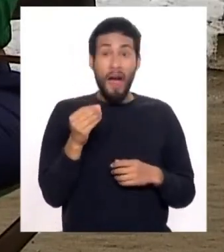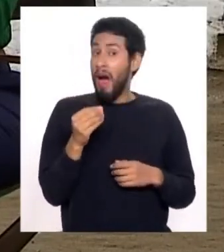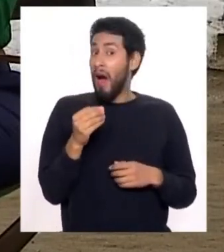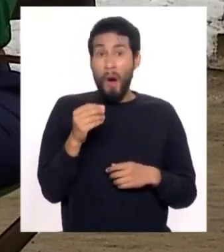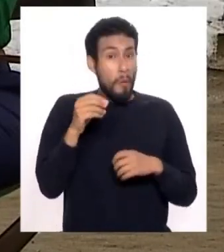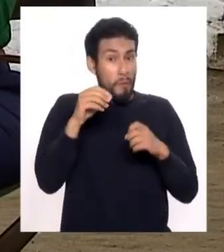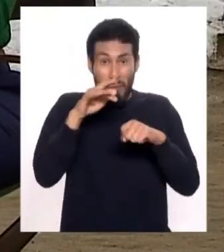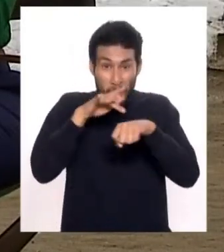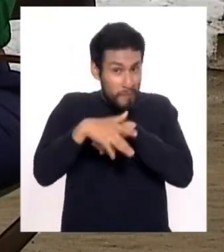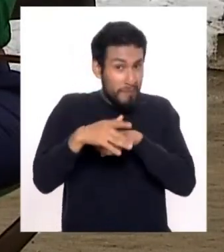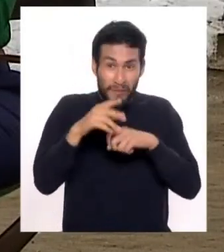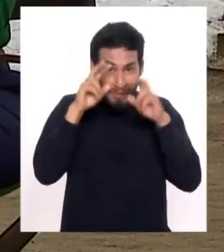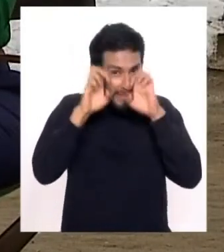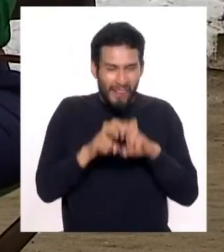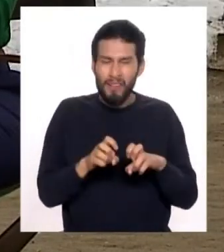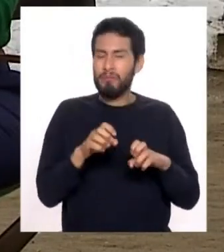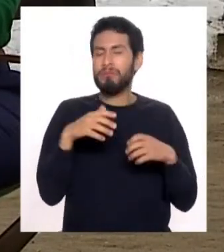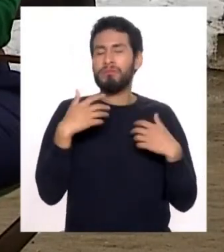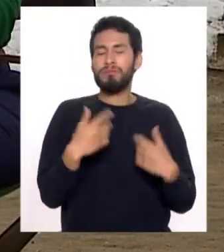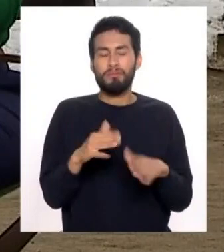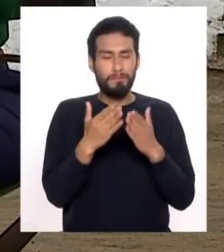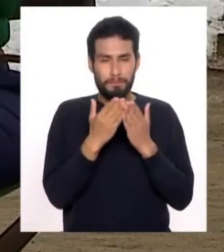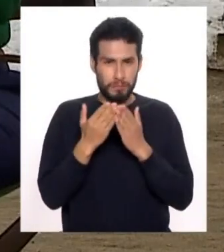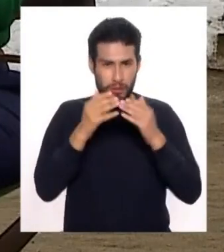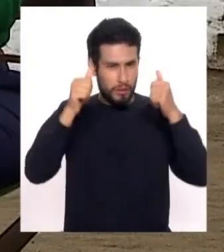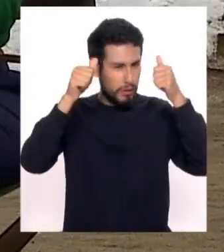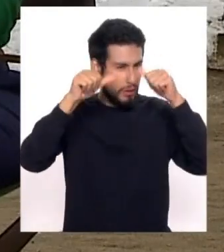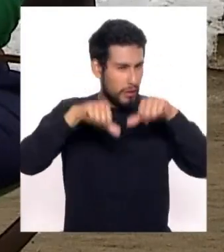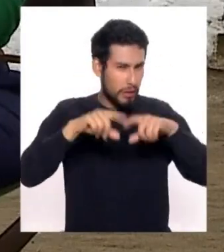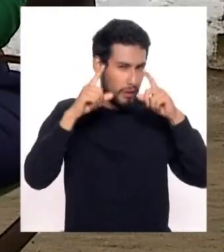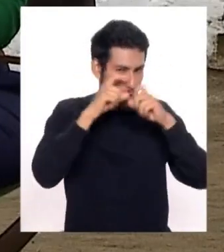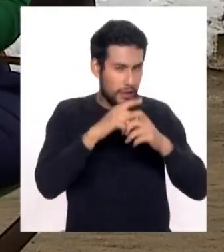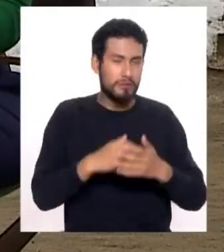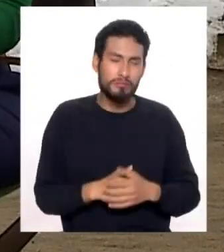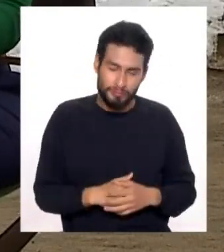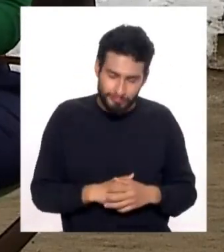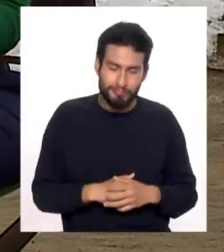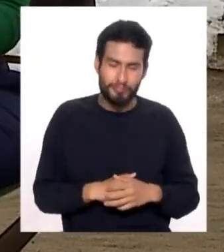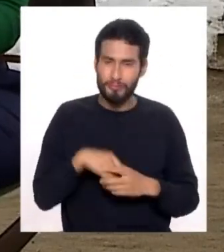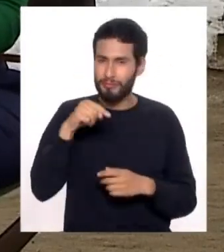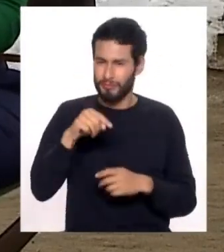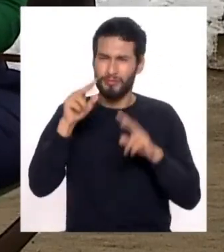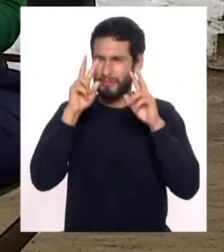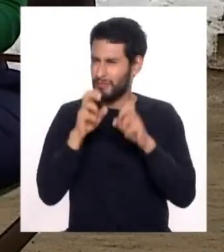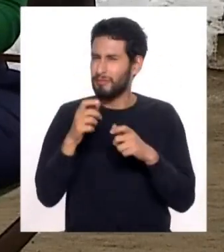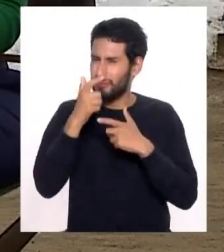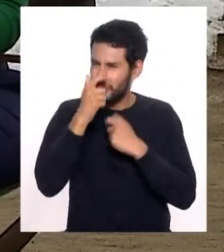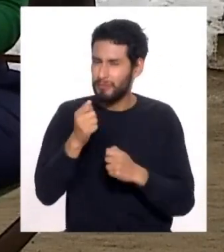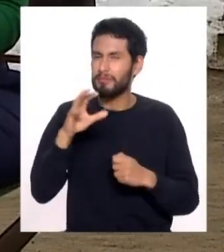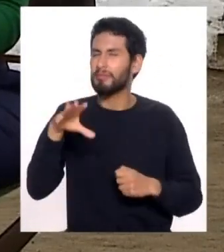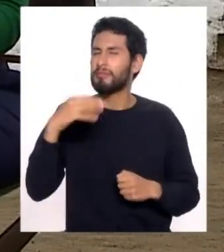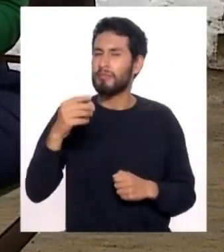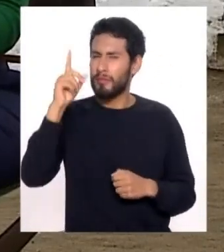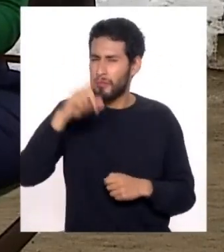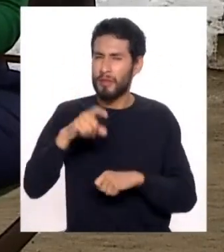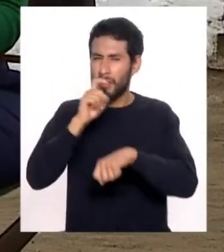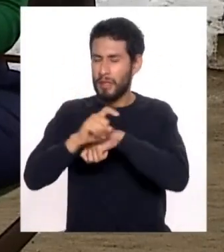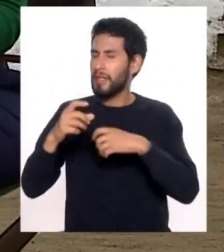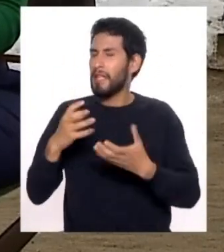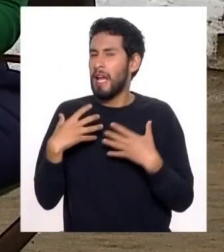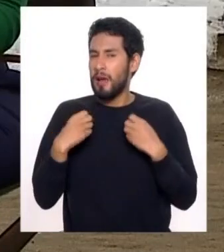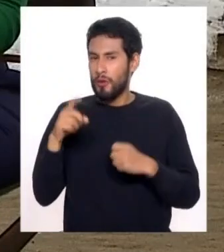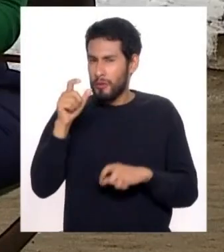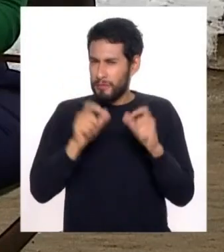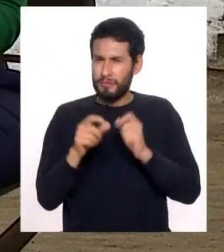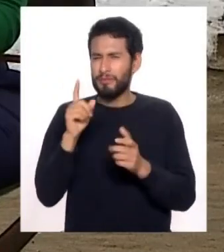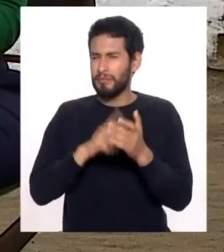evaluado oportunamente, también tiene que ver con el rendimiento escolar. Así que esto es un tema muy interesante porque hay que educar en salud a la población y